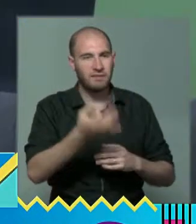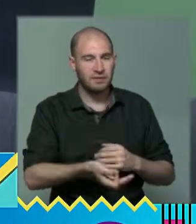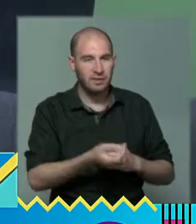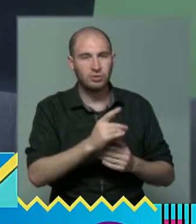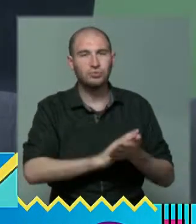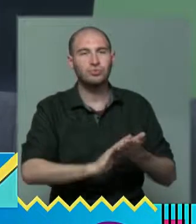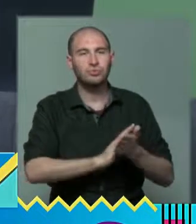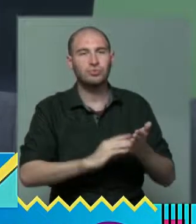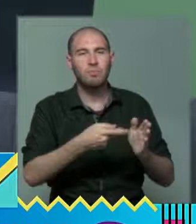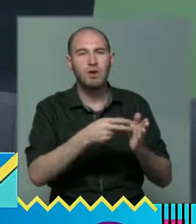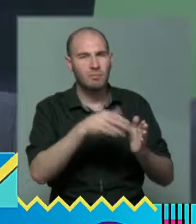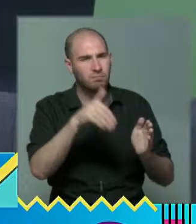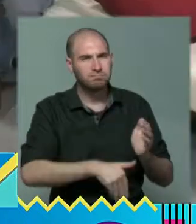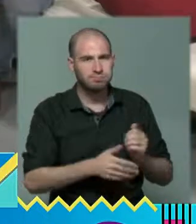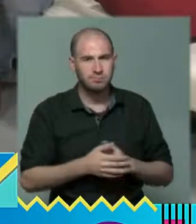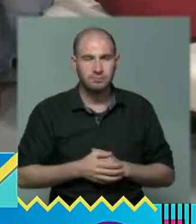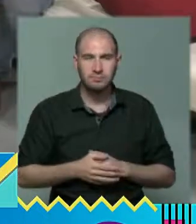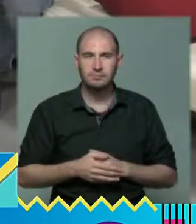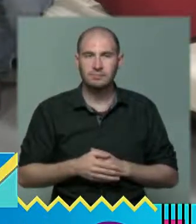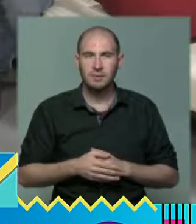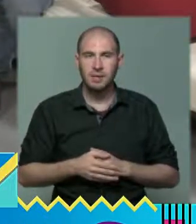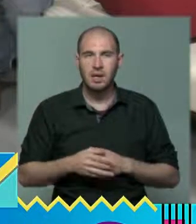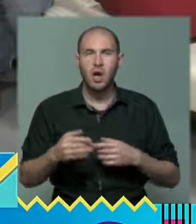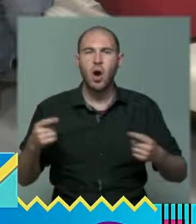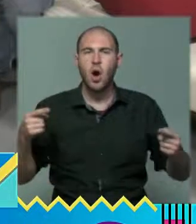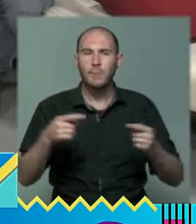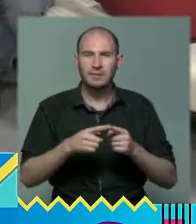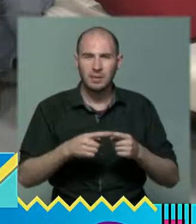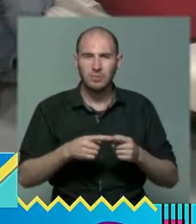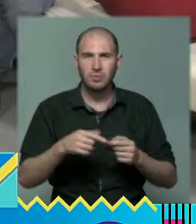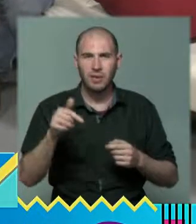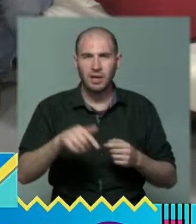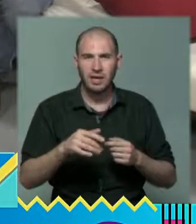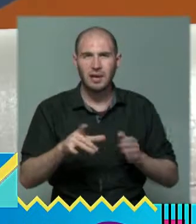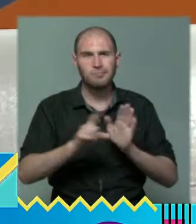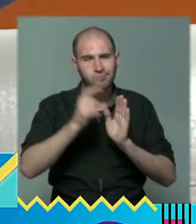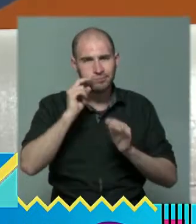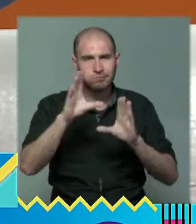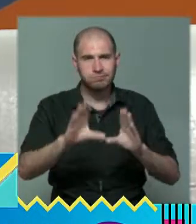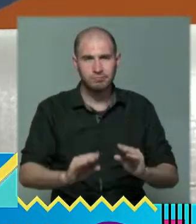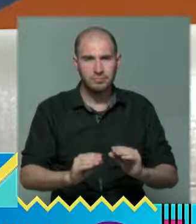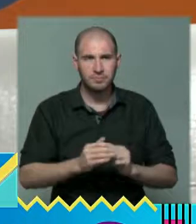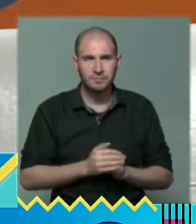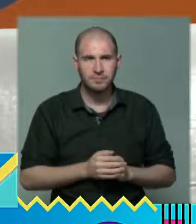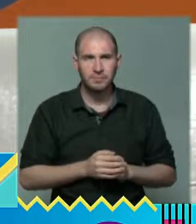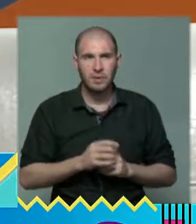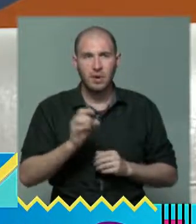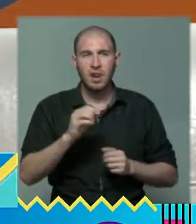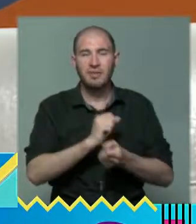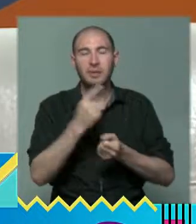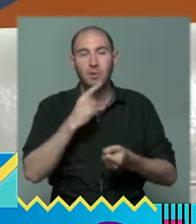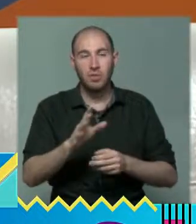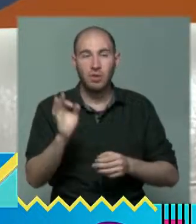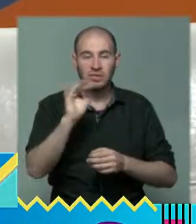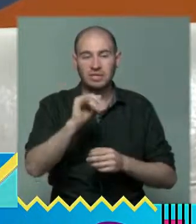llegar a solucionar el problema de fondo. A ver, si lo que se pretende es la baja del delito, está claro que con libertad condicional o